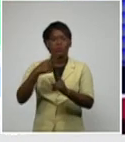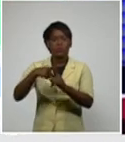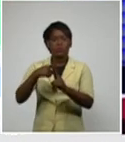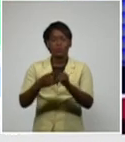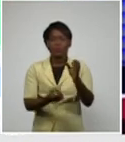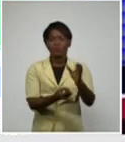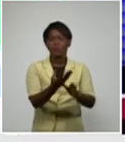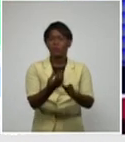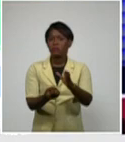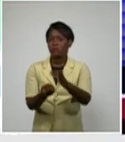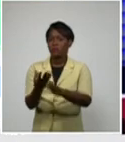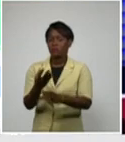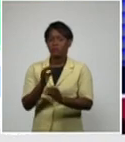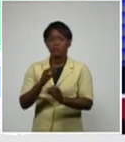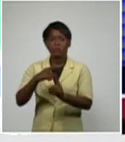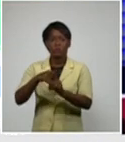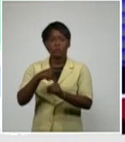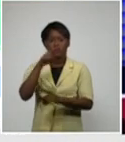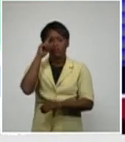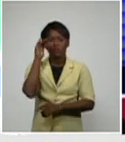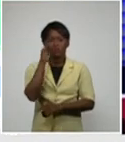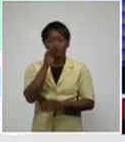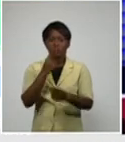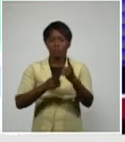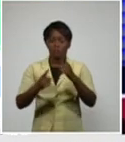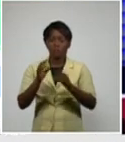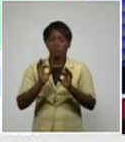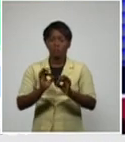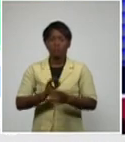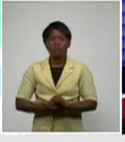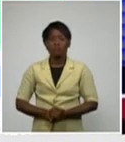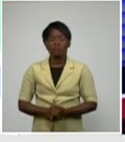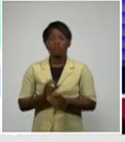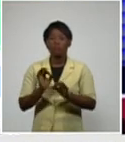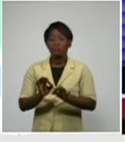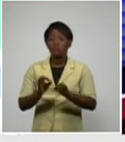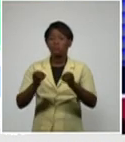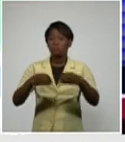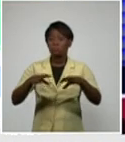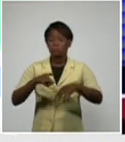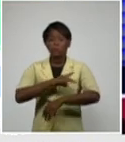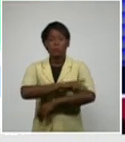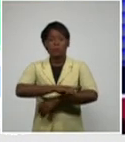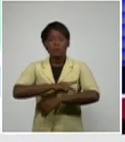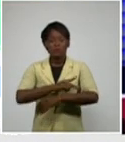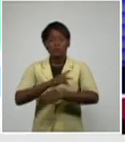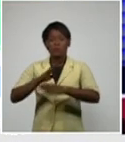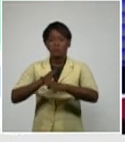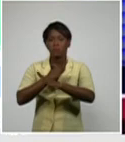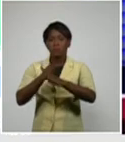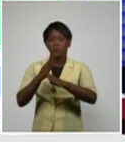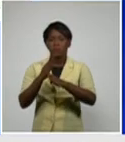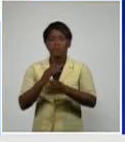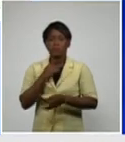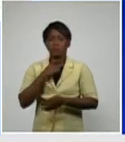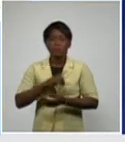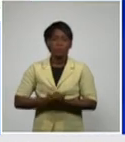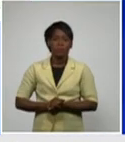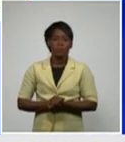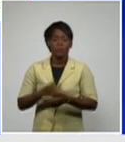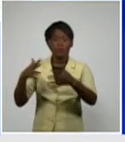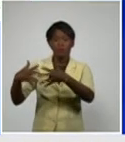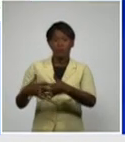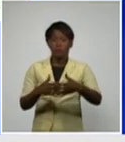10.790.005 casos activos. Esta es la situación. Por países pudiéramos decir que Estados Unidos se mantiene a la